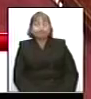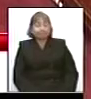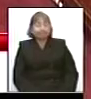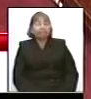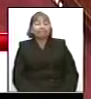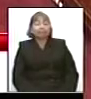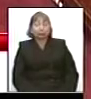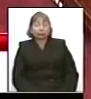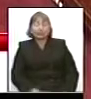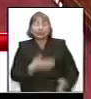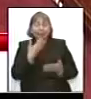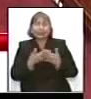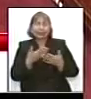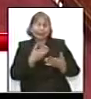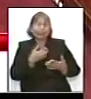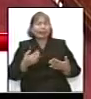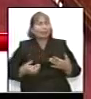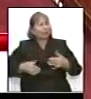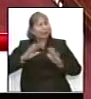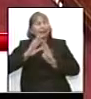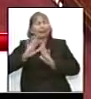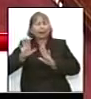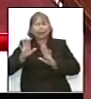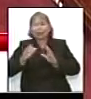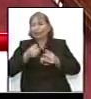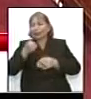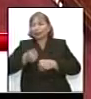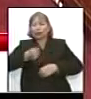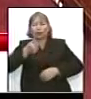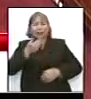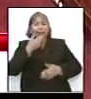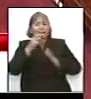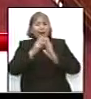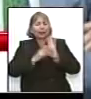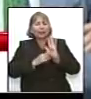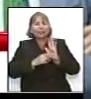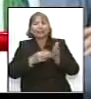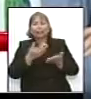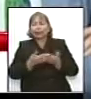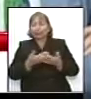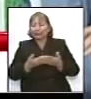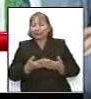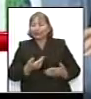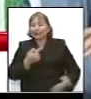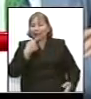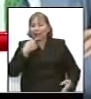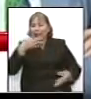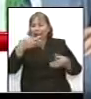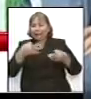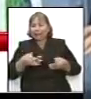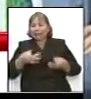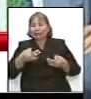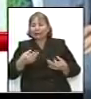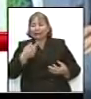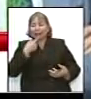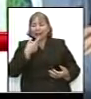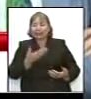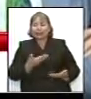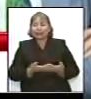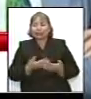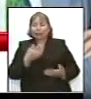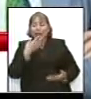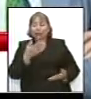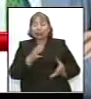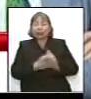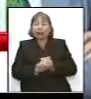Gracias, presidente. Yo creo que más allá del autor o los autores del proyecto, presidente, efectivamente, y lo han dicho varios